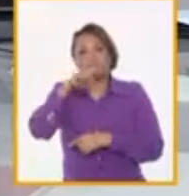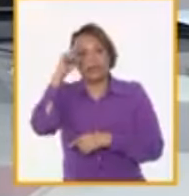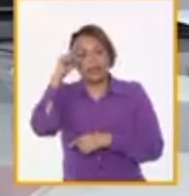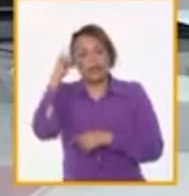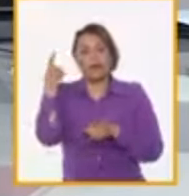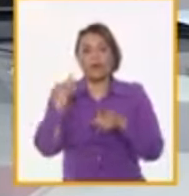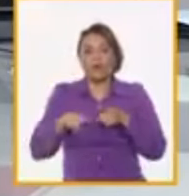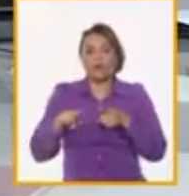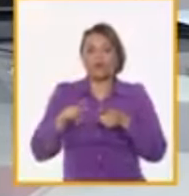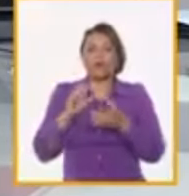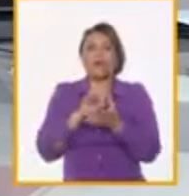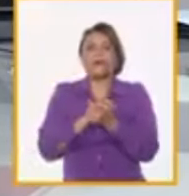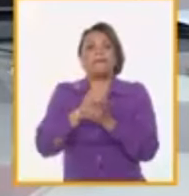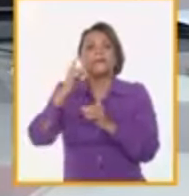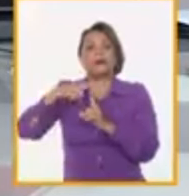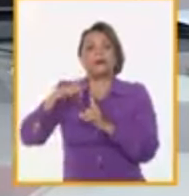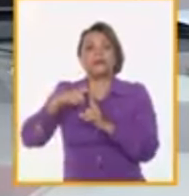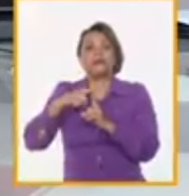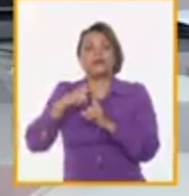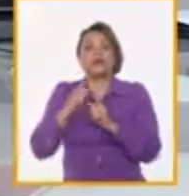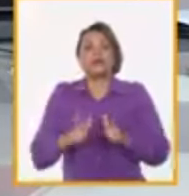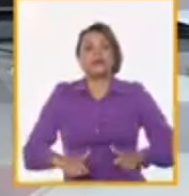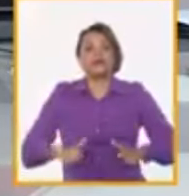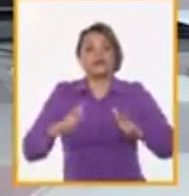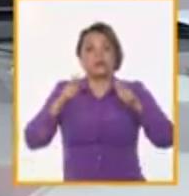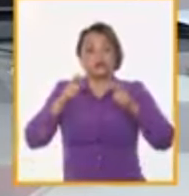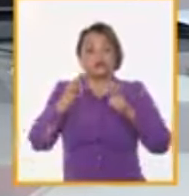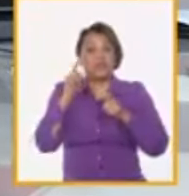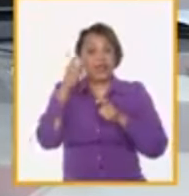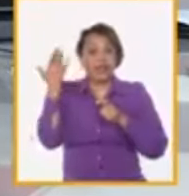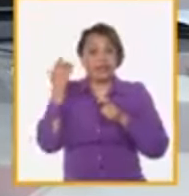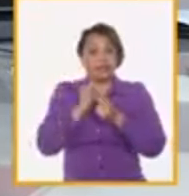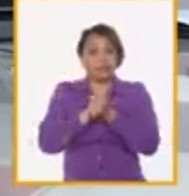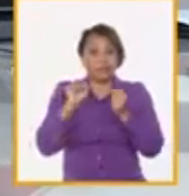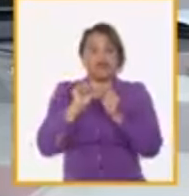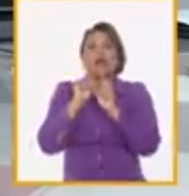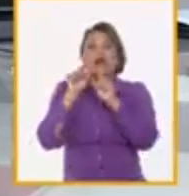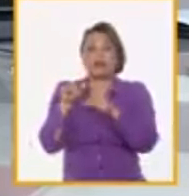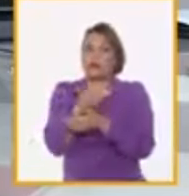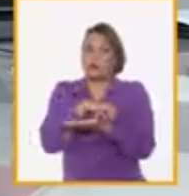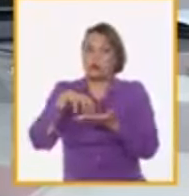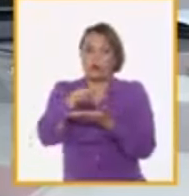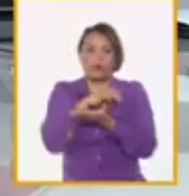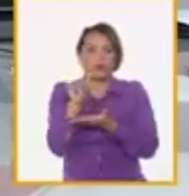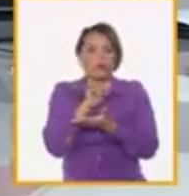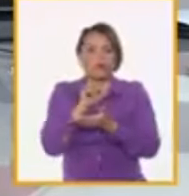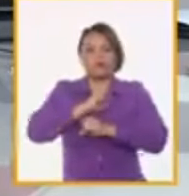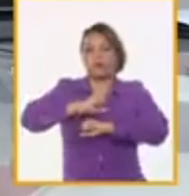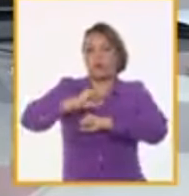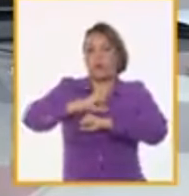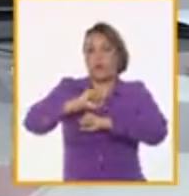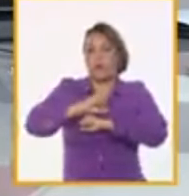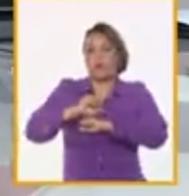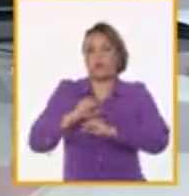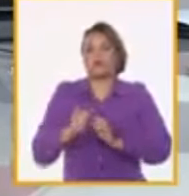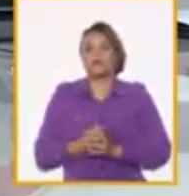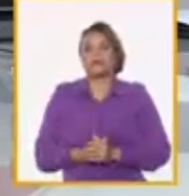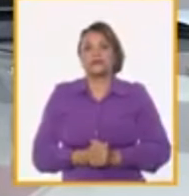que un campo de pozos muy importante, y que en la última etapa hemos tenido muchas dificultades. La Unión Eléctrica